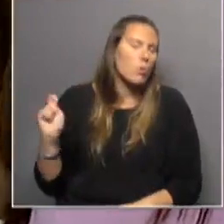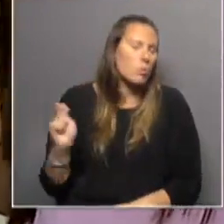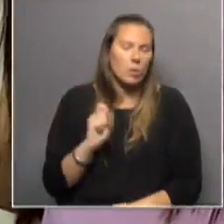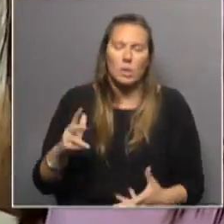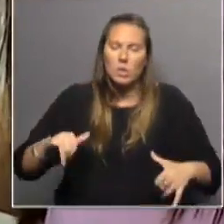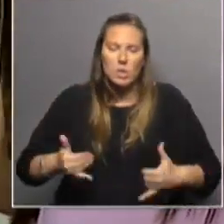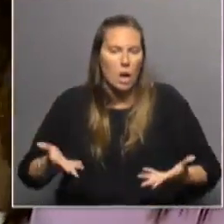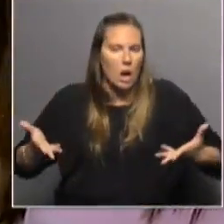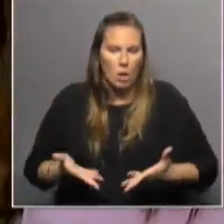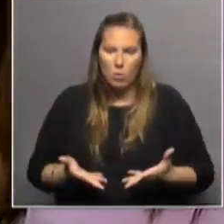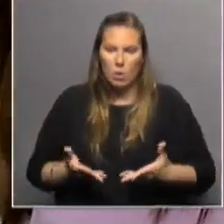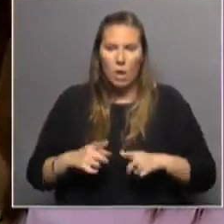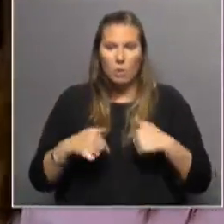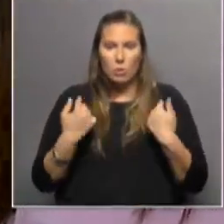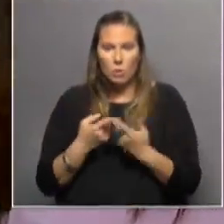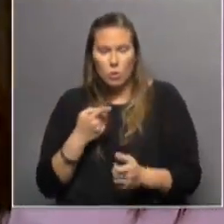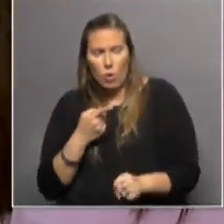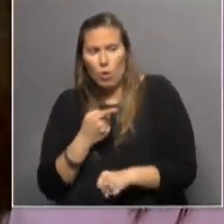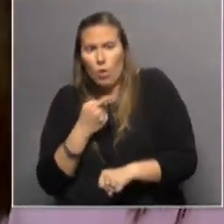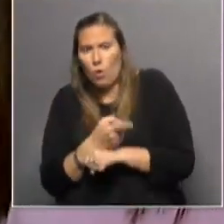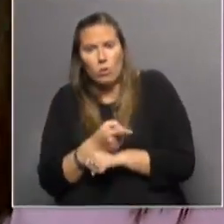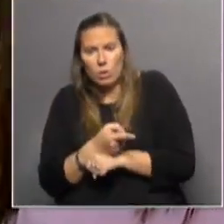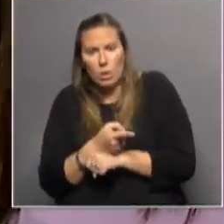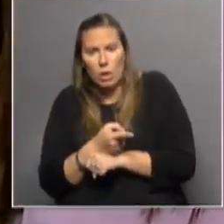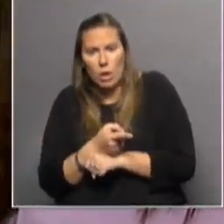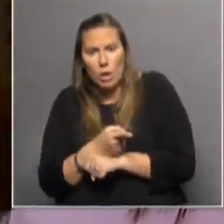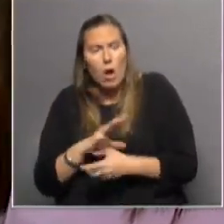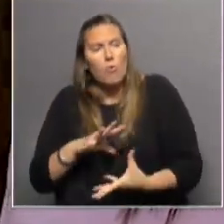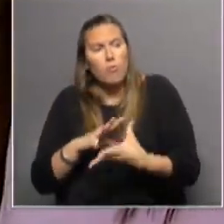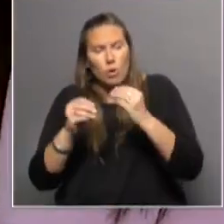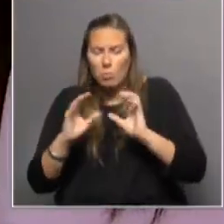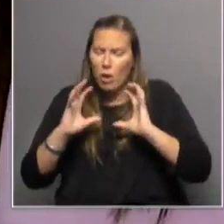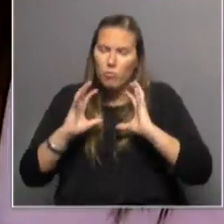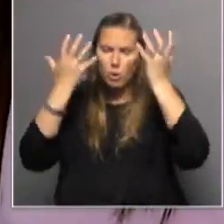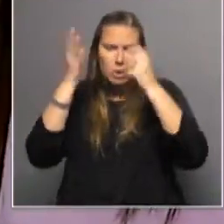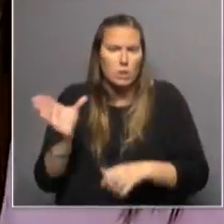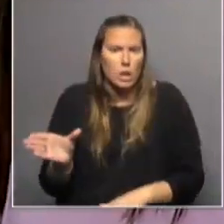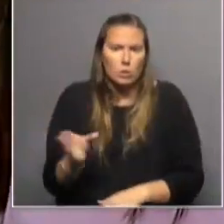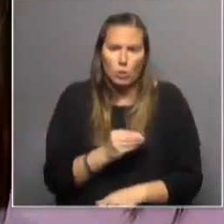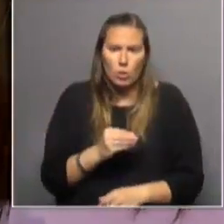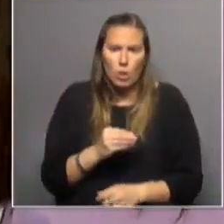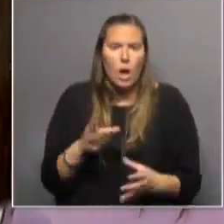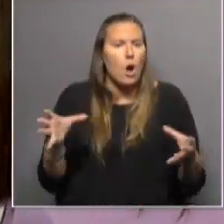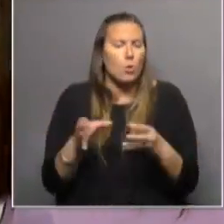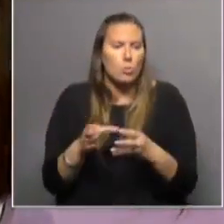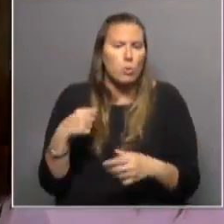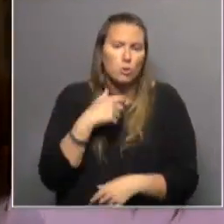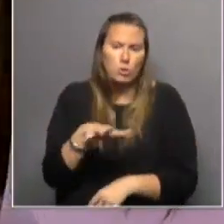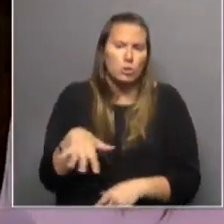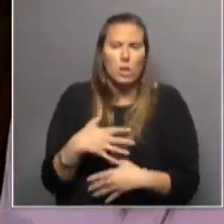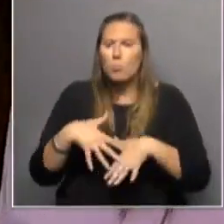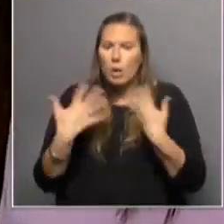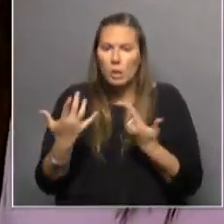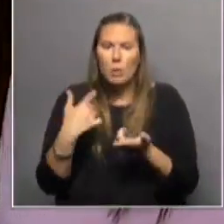con algunos... O sea, nosotras estamos en contra de todas las formas de violencia en todas las clases sociales, pero